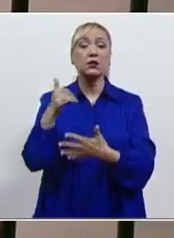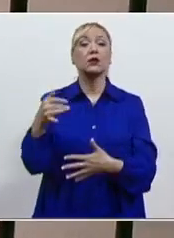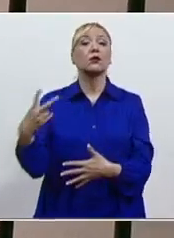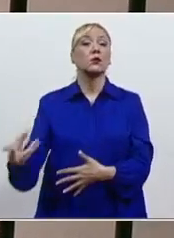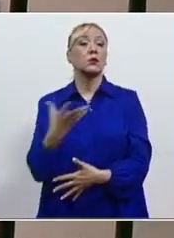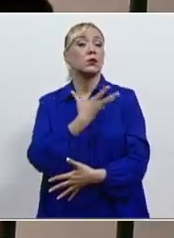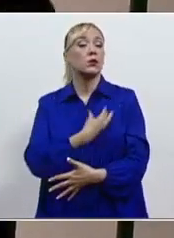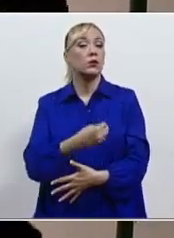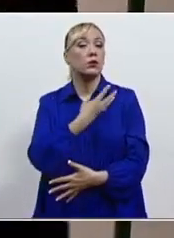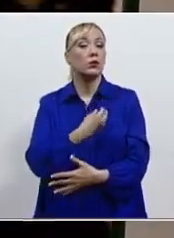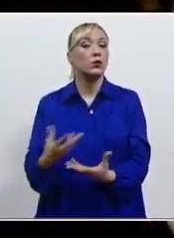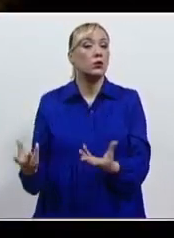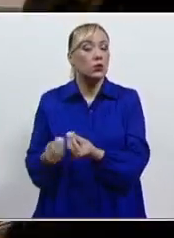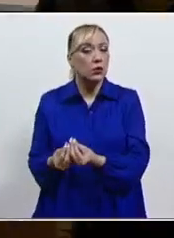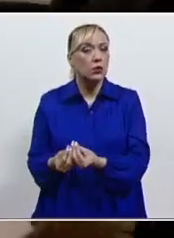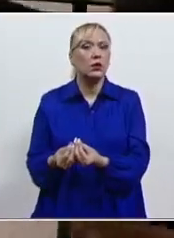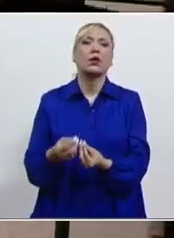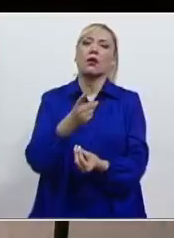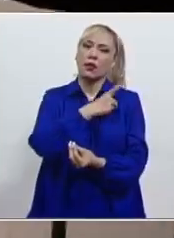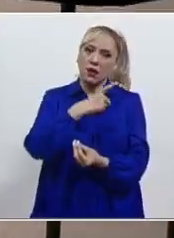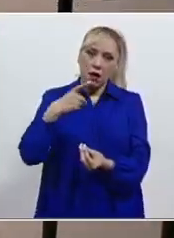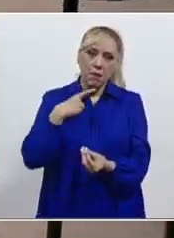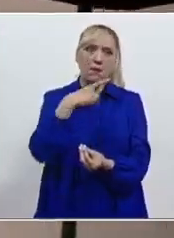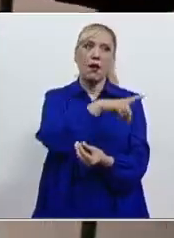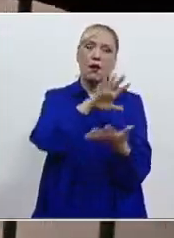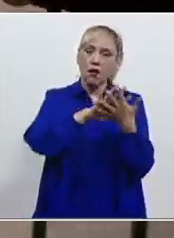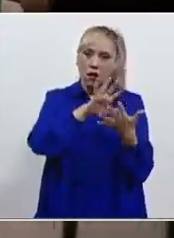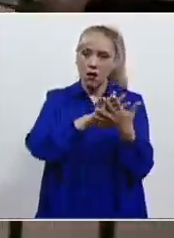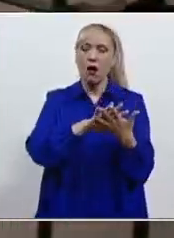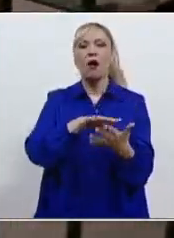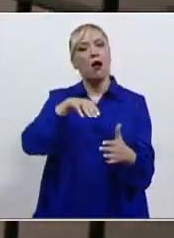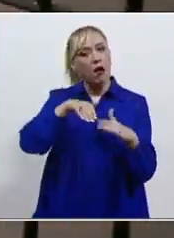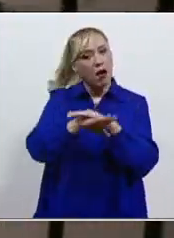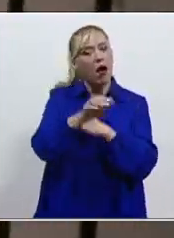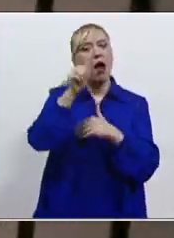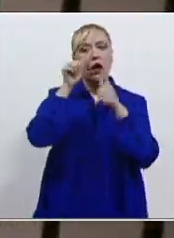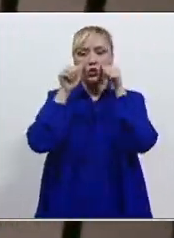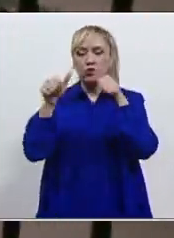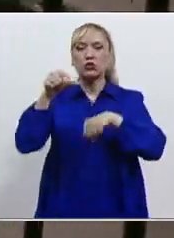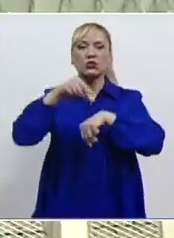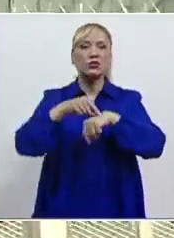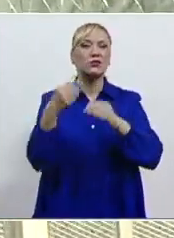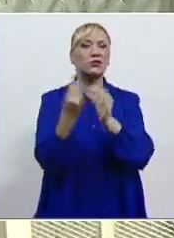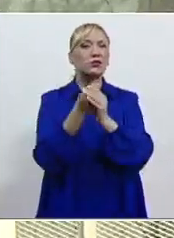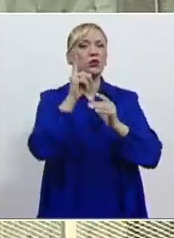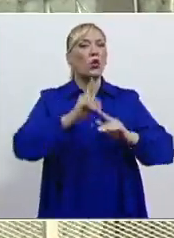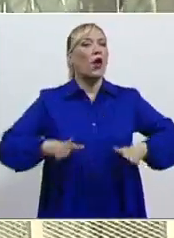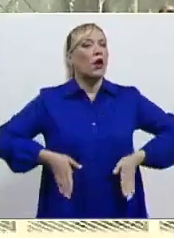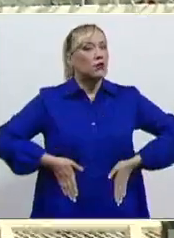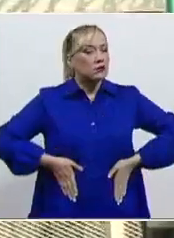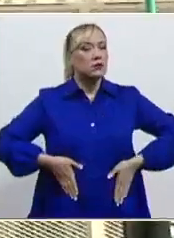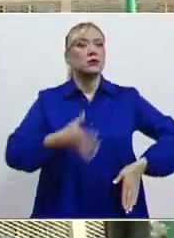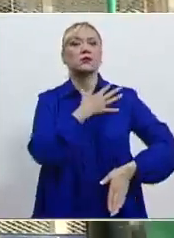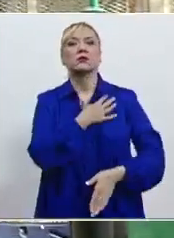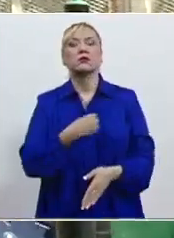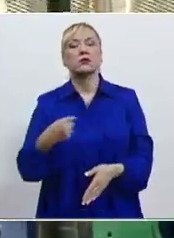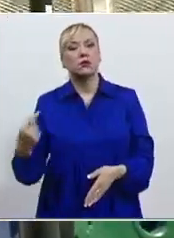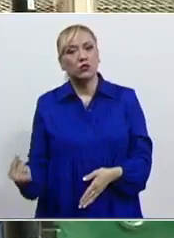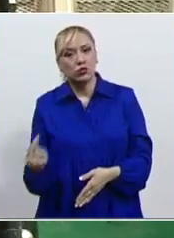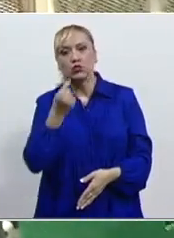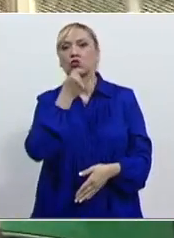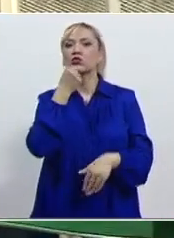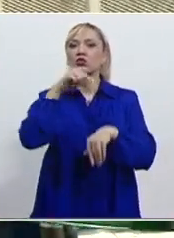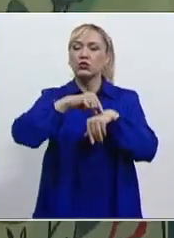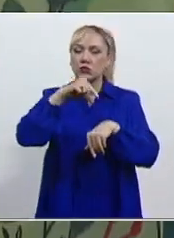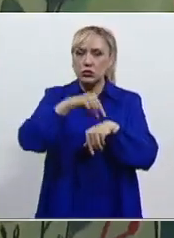autoridades penitenciarias le proporcionen periódicamente atención ginecológica y pediátrica a su hijo. Las autoridades penitenciarias, en coordinación con las